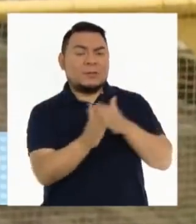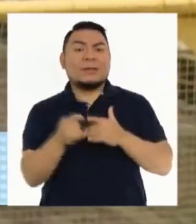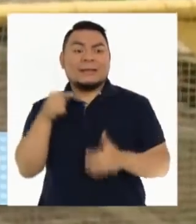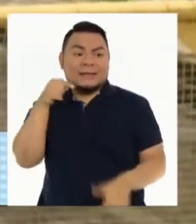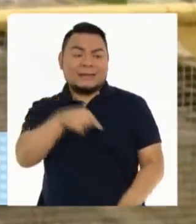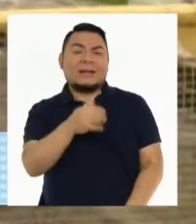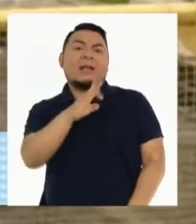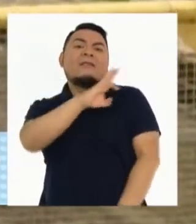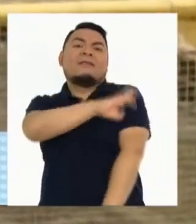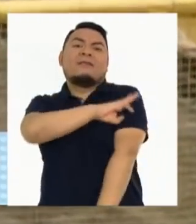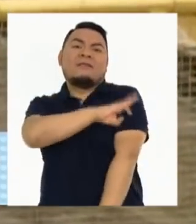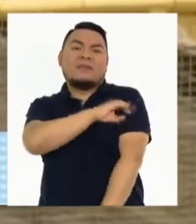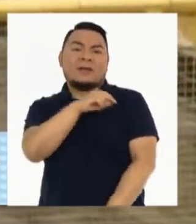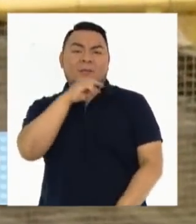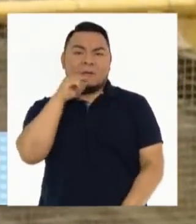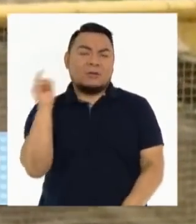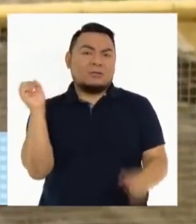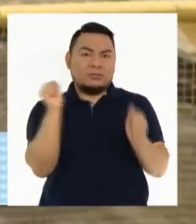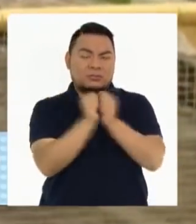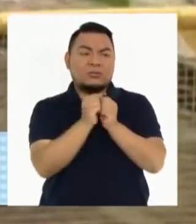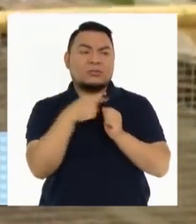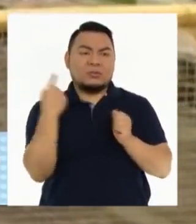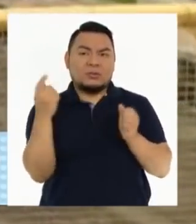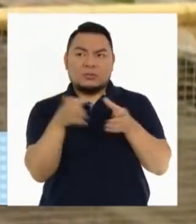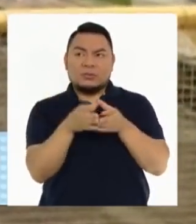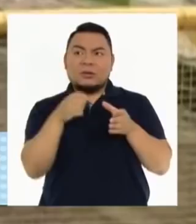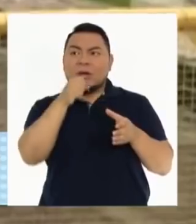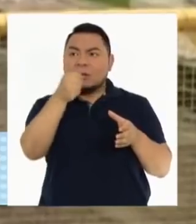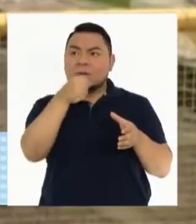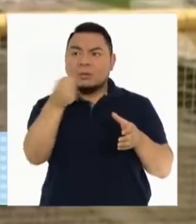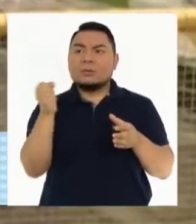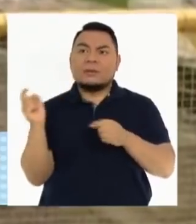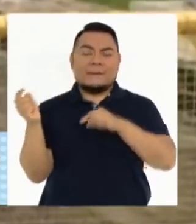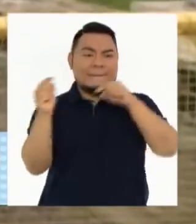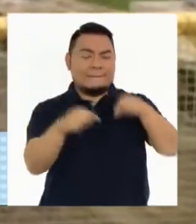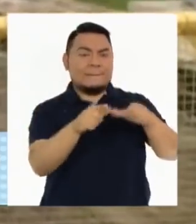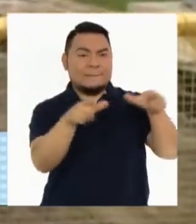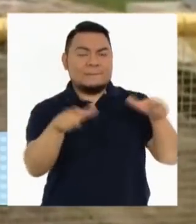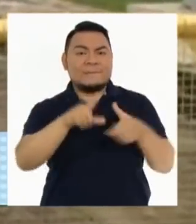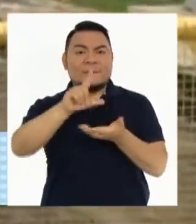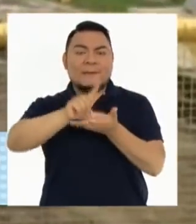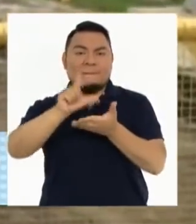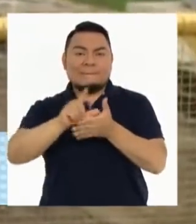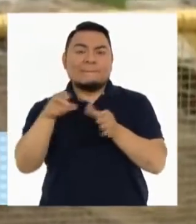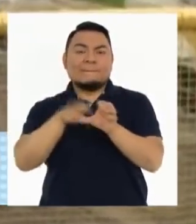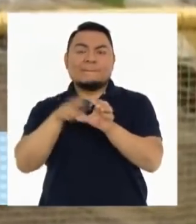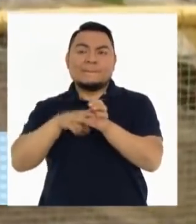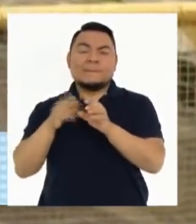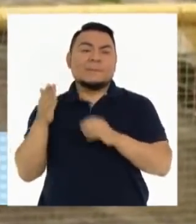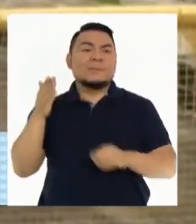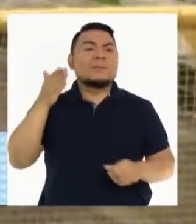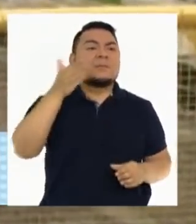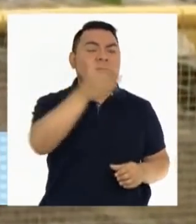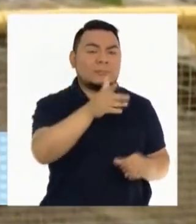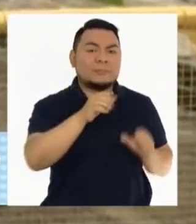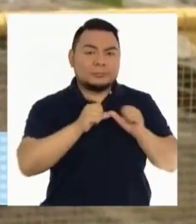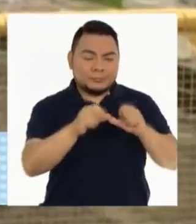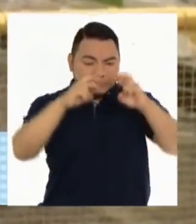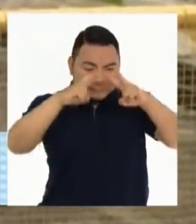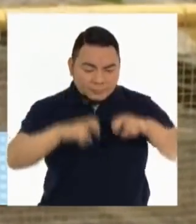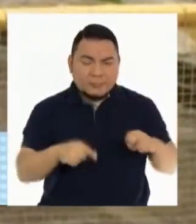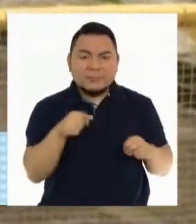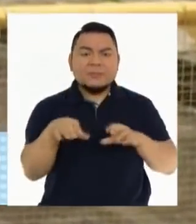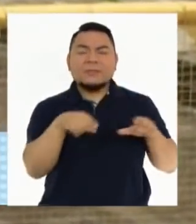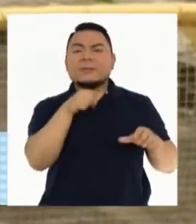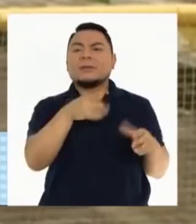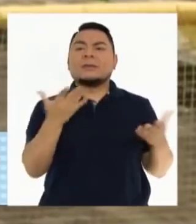fiscal que ha venido acompañándonos a nosotros, un grupo de periodistas desde de Lima, para continuar con las investigaciones y las diligencias